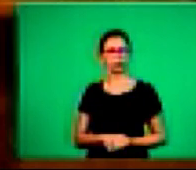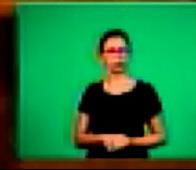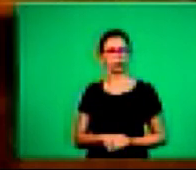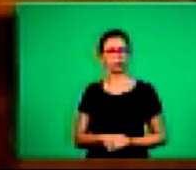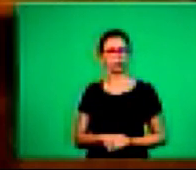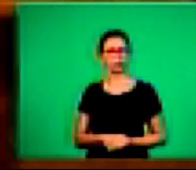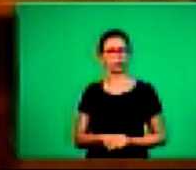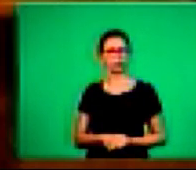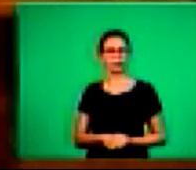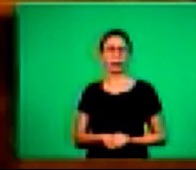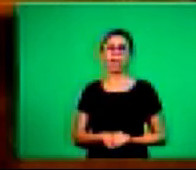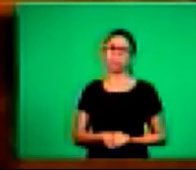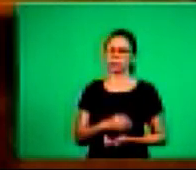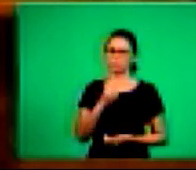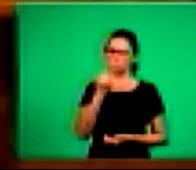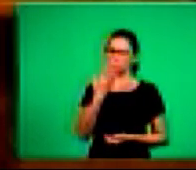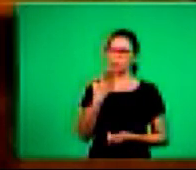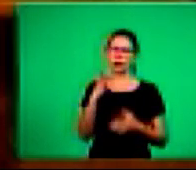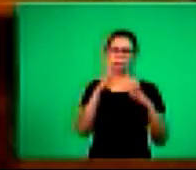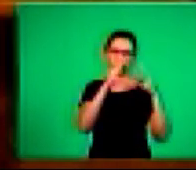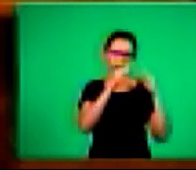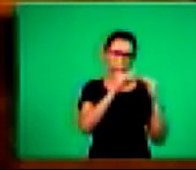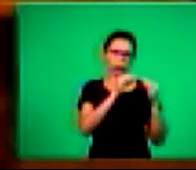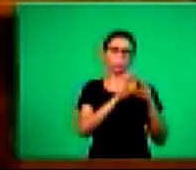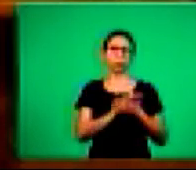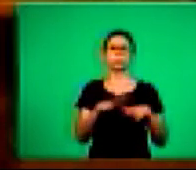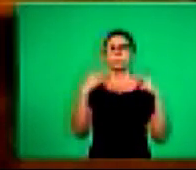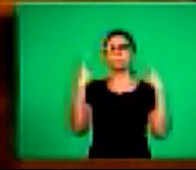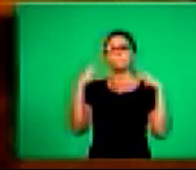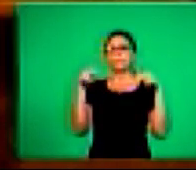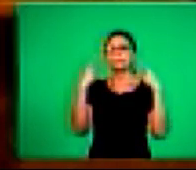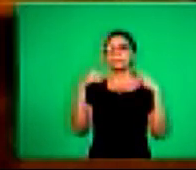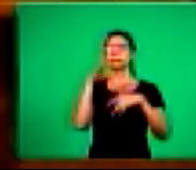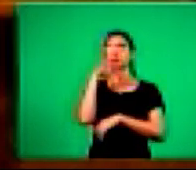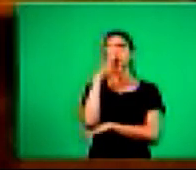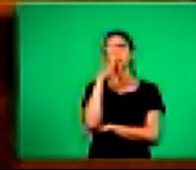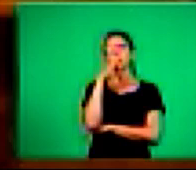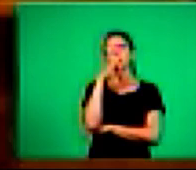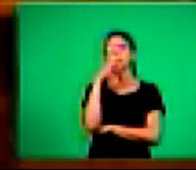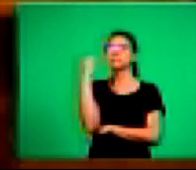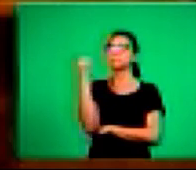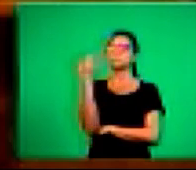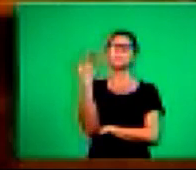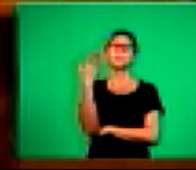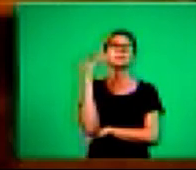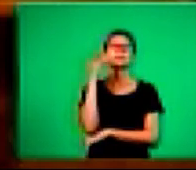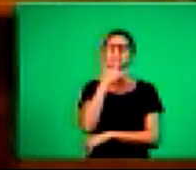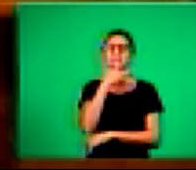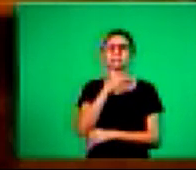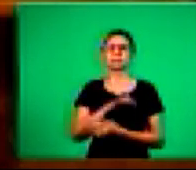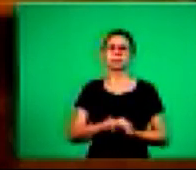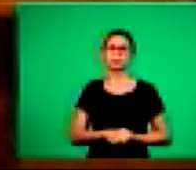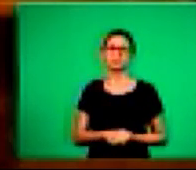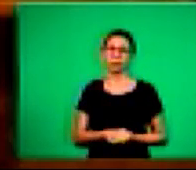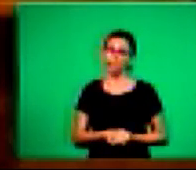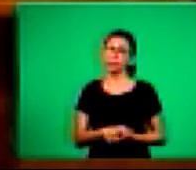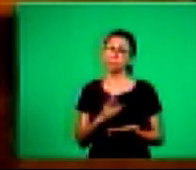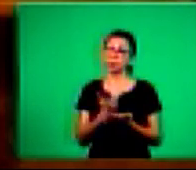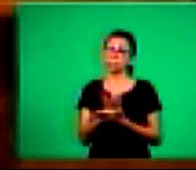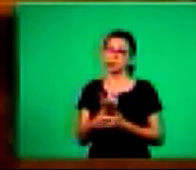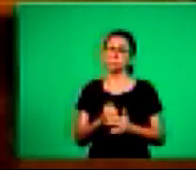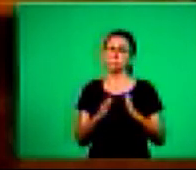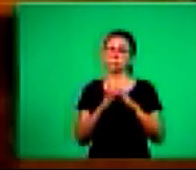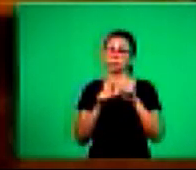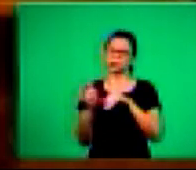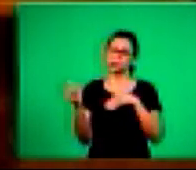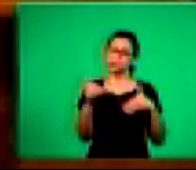o quiere solo predicación viene de noche es cancioncitas por ahí cuanto más escucha más se duerme esa es la situación